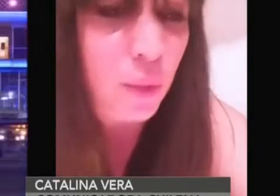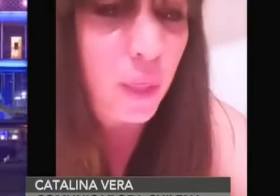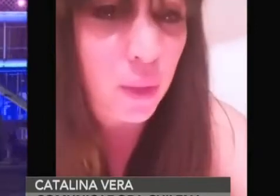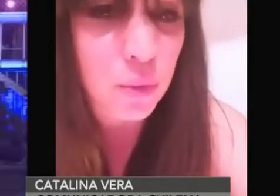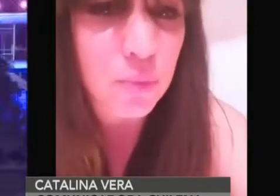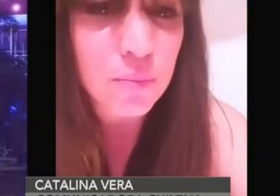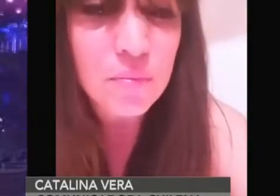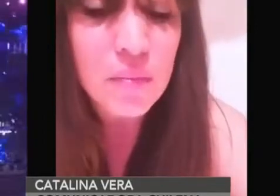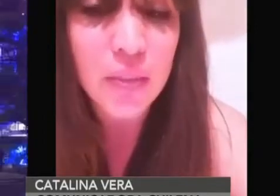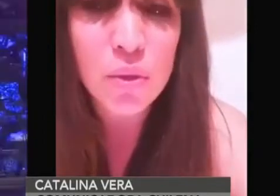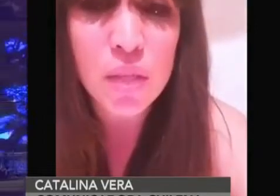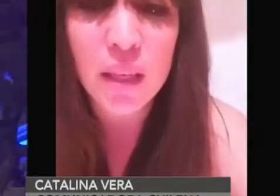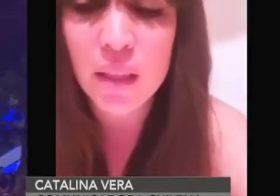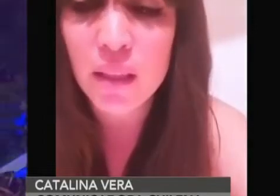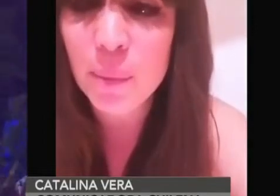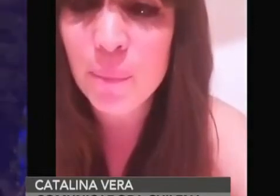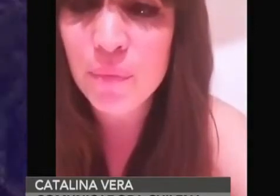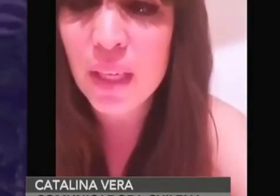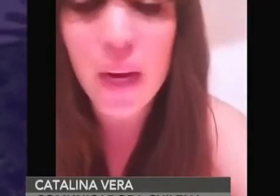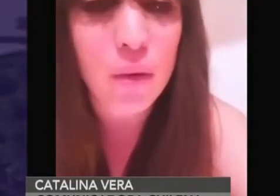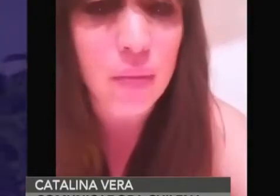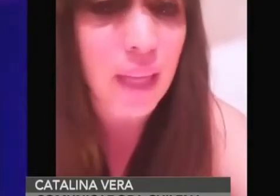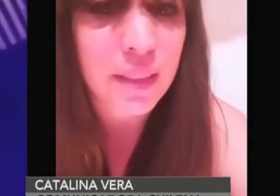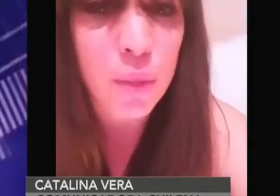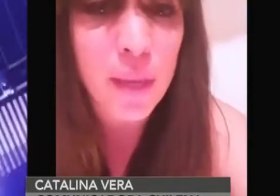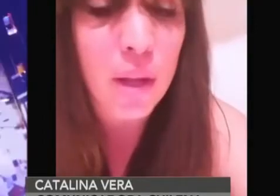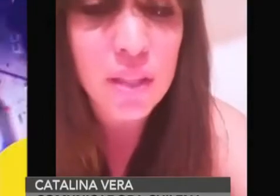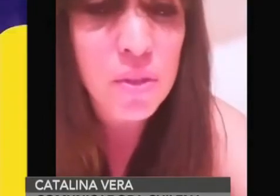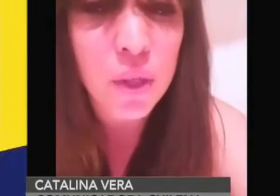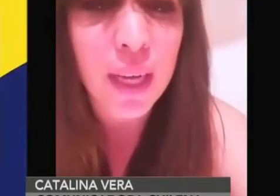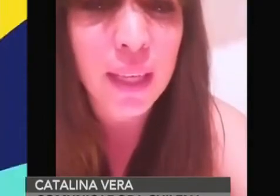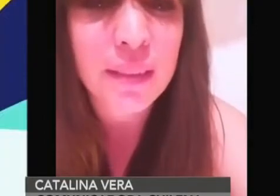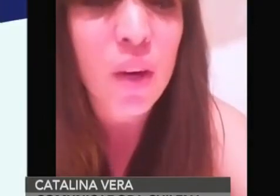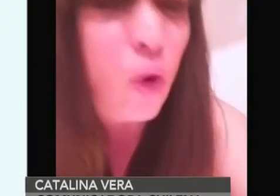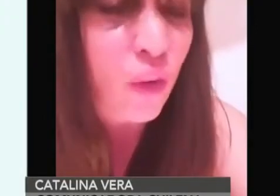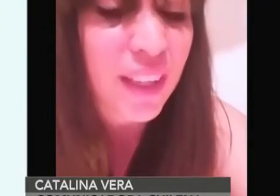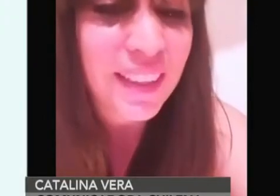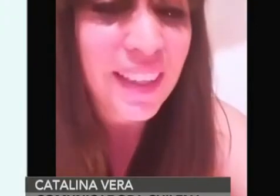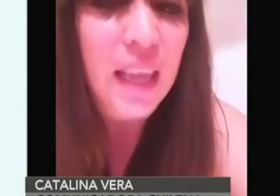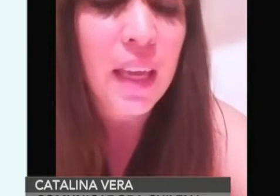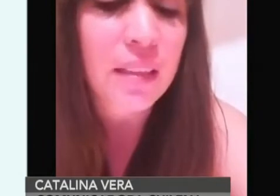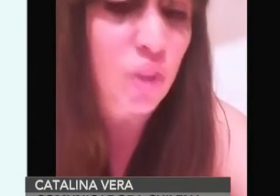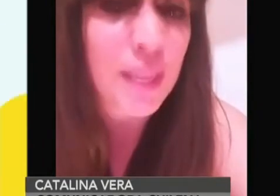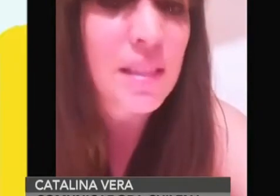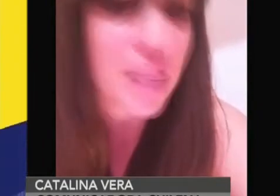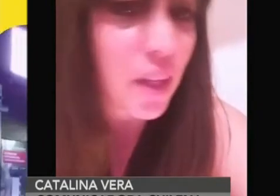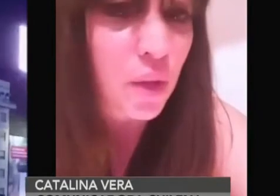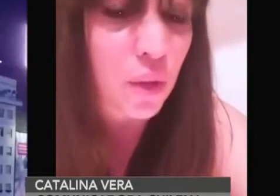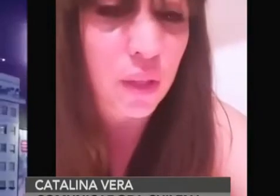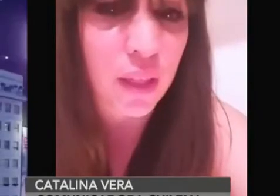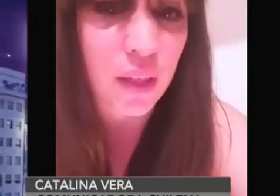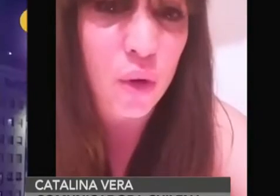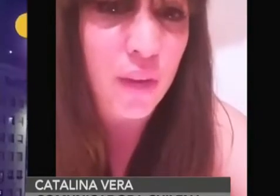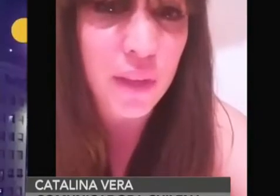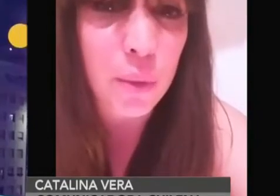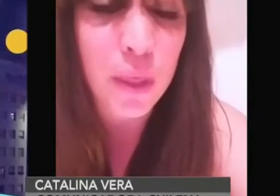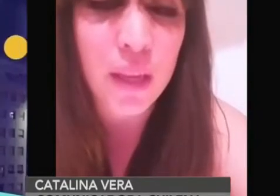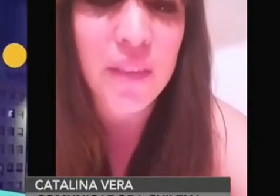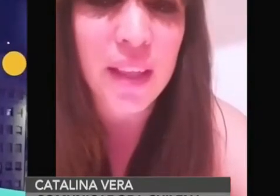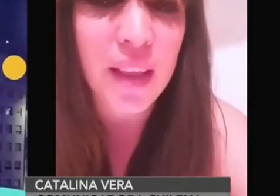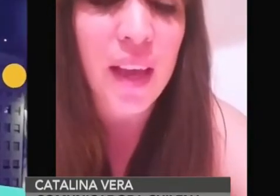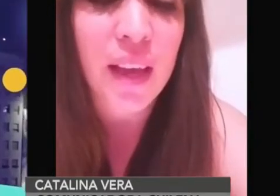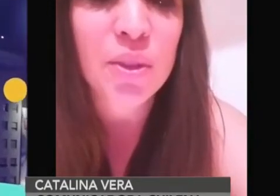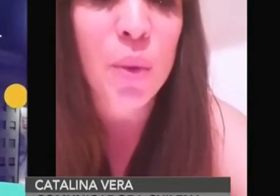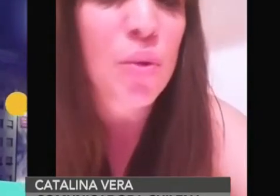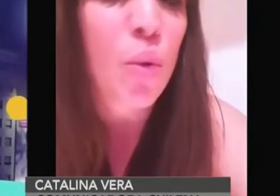lo estoy cuidando a ellos. Entonces, claro, hacer un llamado de atención a la gente joven que se tome en serio el coronavirus, que